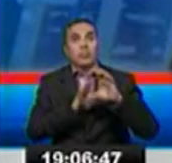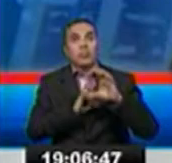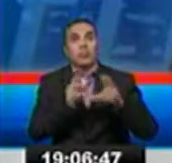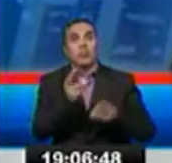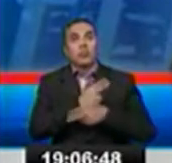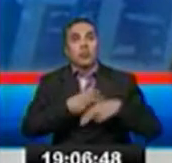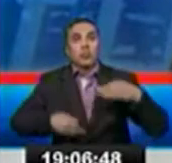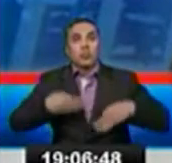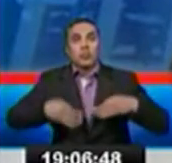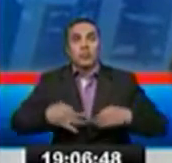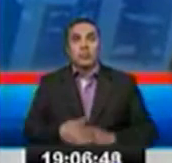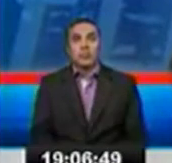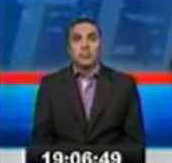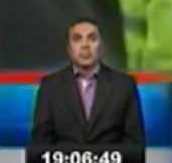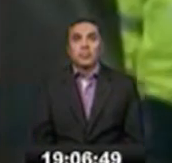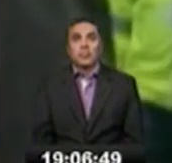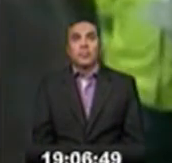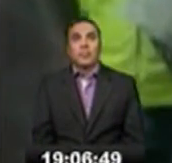Judicatura.